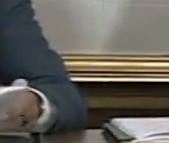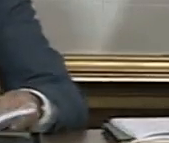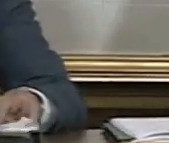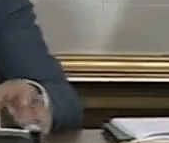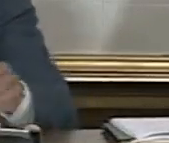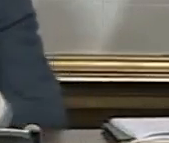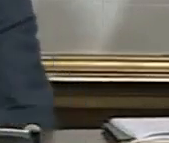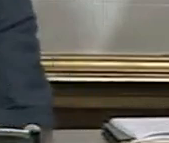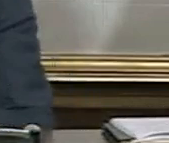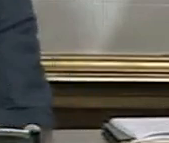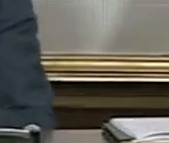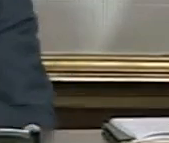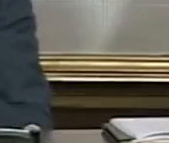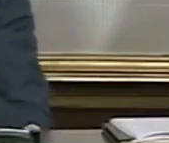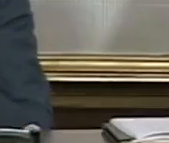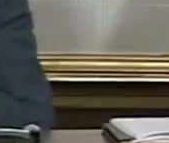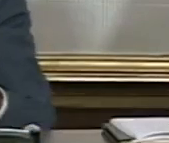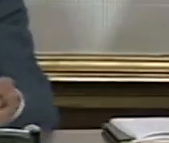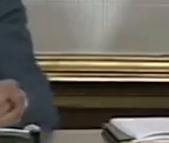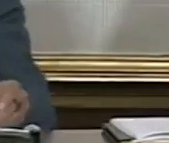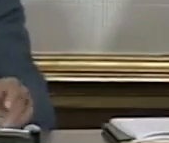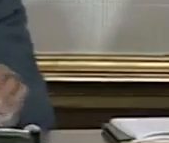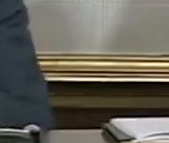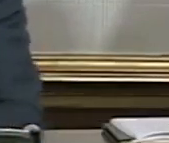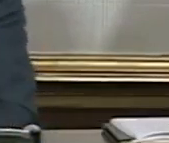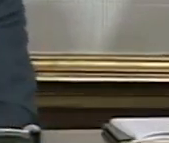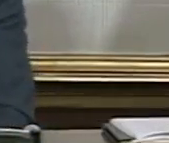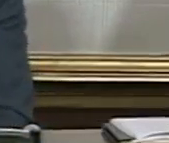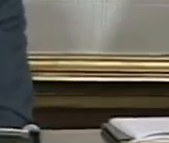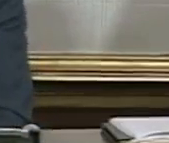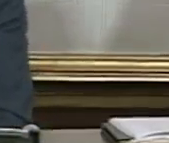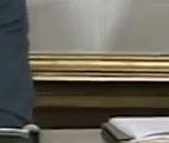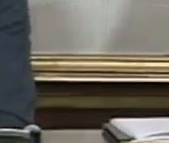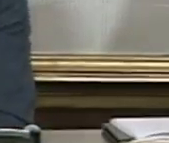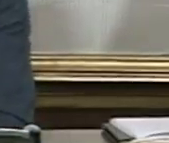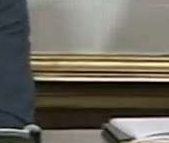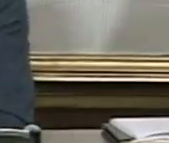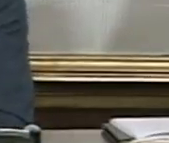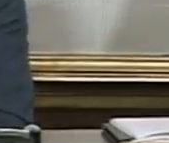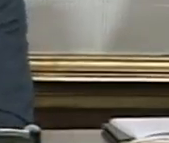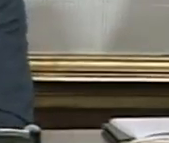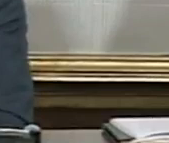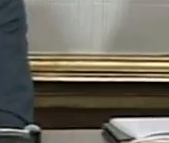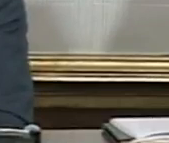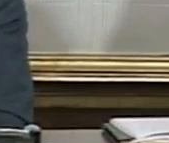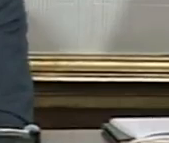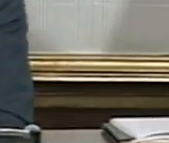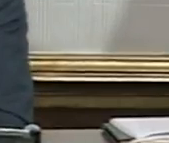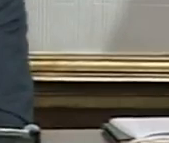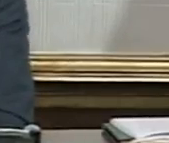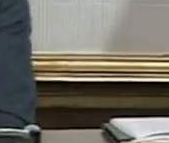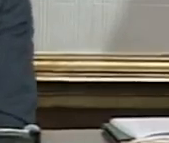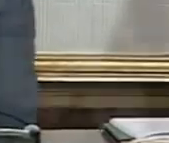Honduras y el de Venezuela. Dejo el derecho de palabra al diputado Juan Carlos Sierra.